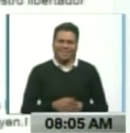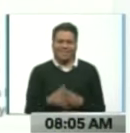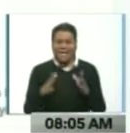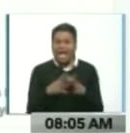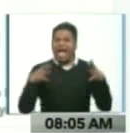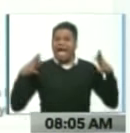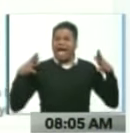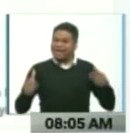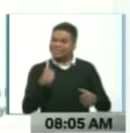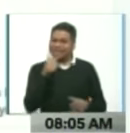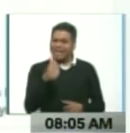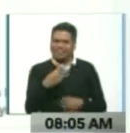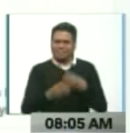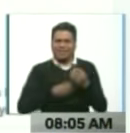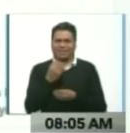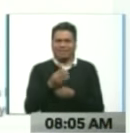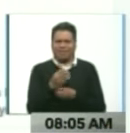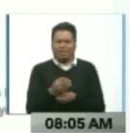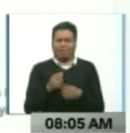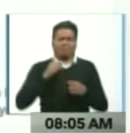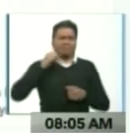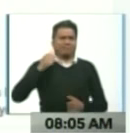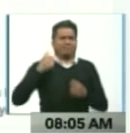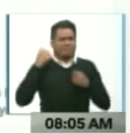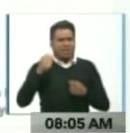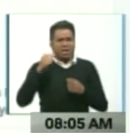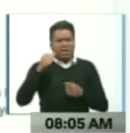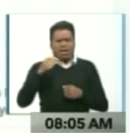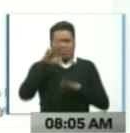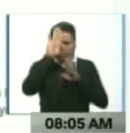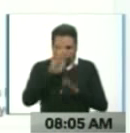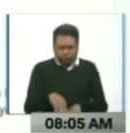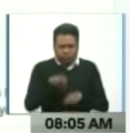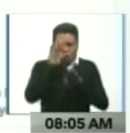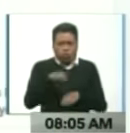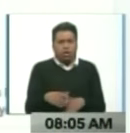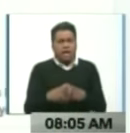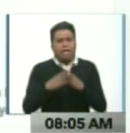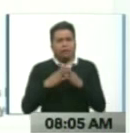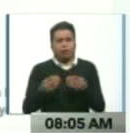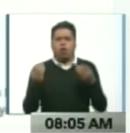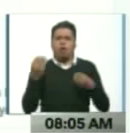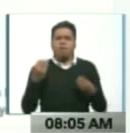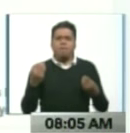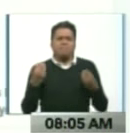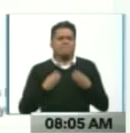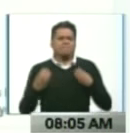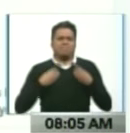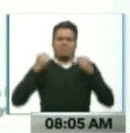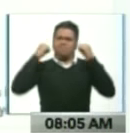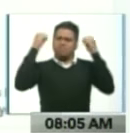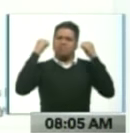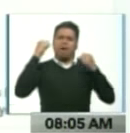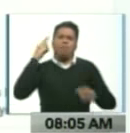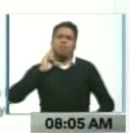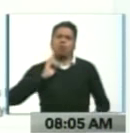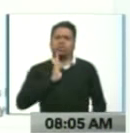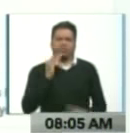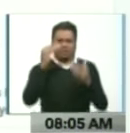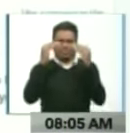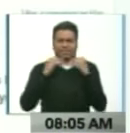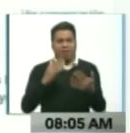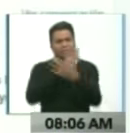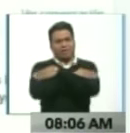de ratificar que hay héroes venezolanos dignos de honrar de una manera u otra. ¡Viva Bolívar! Norberi Ramírez, los felicito